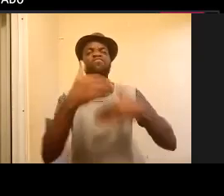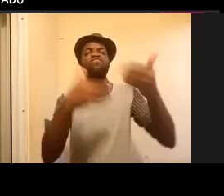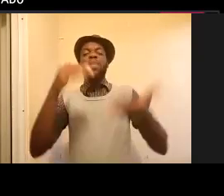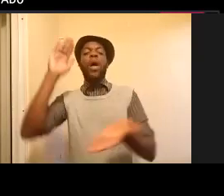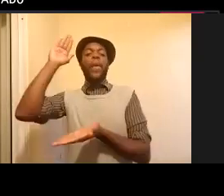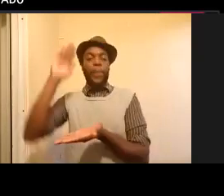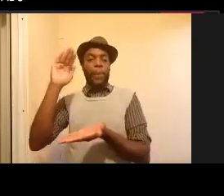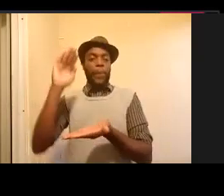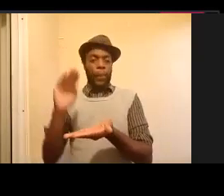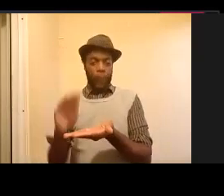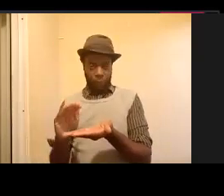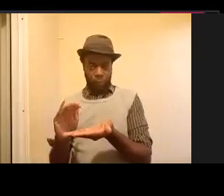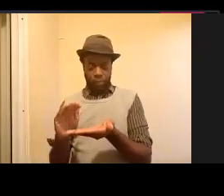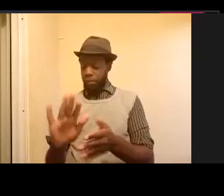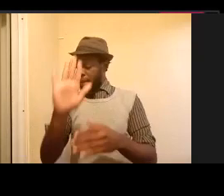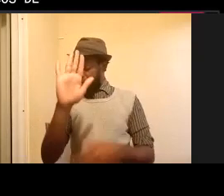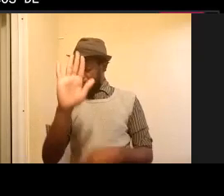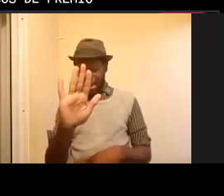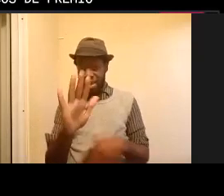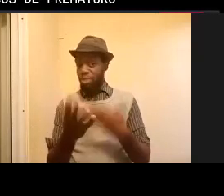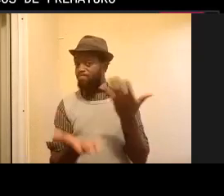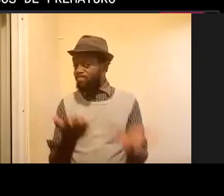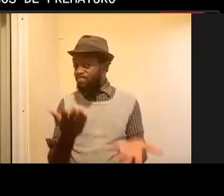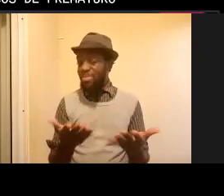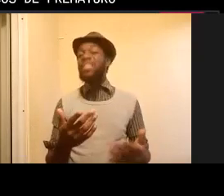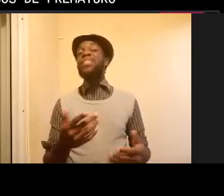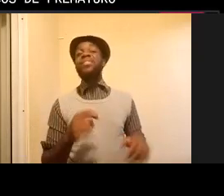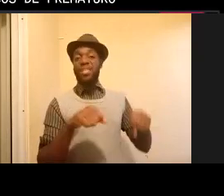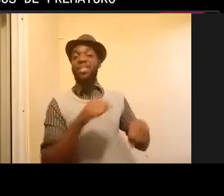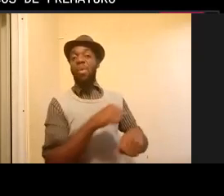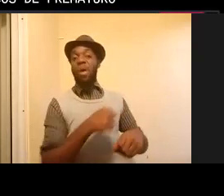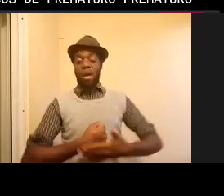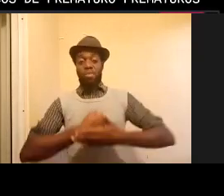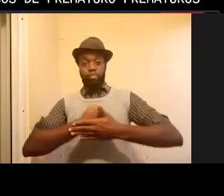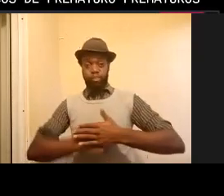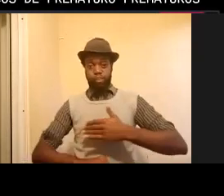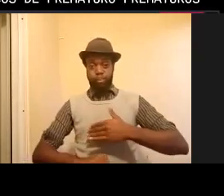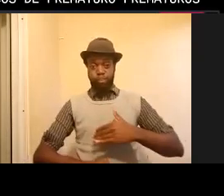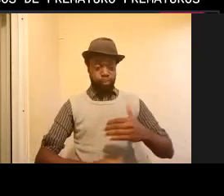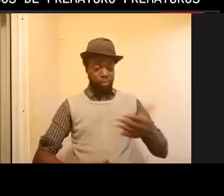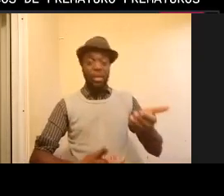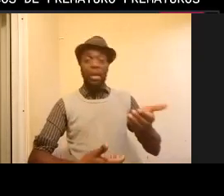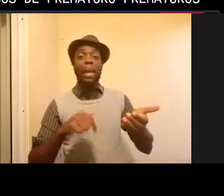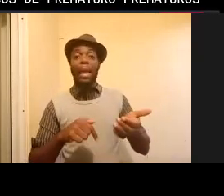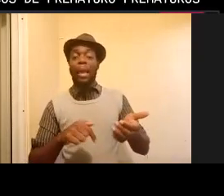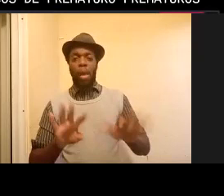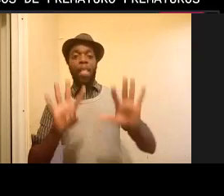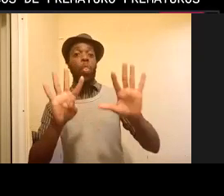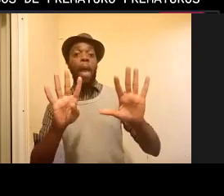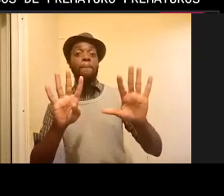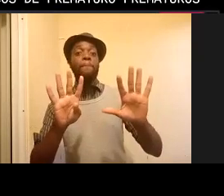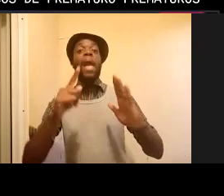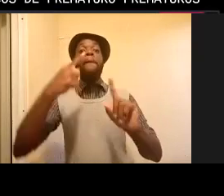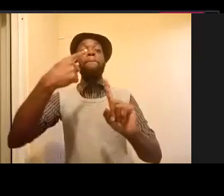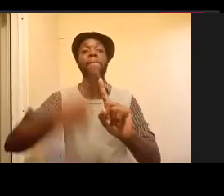Se han elevado los casos de prematurez, ¿verdad? En los embarazos. Y esto,